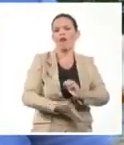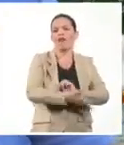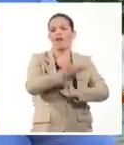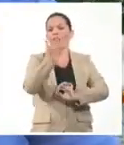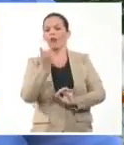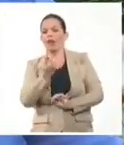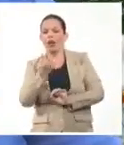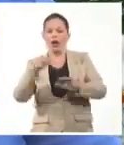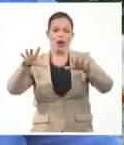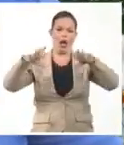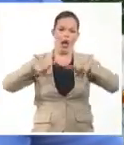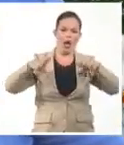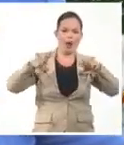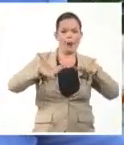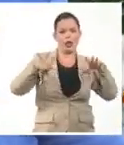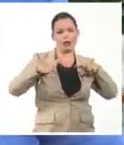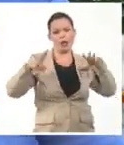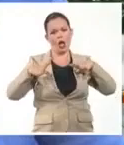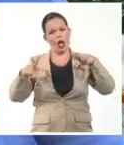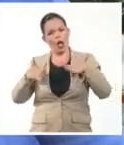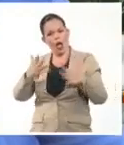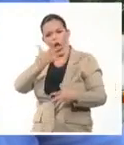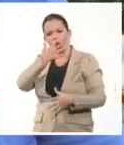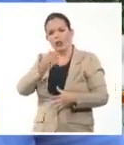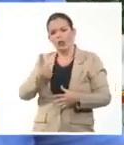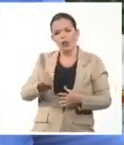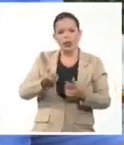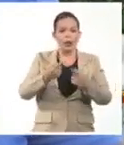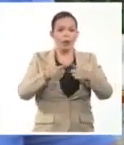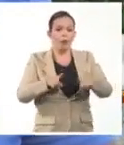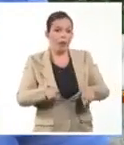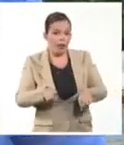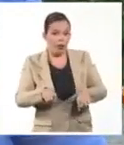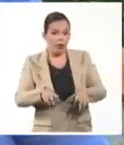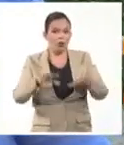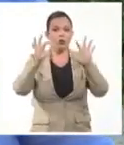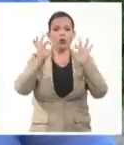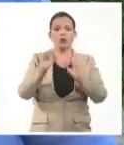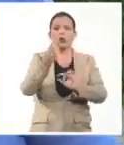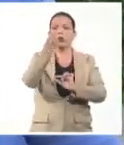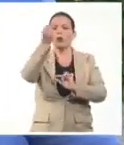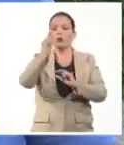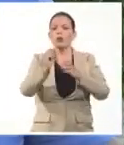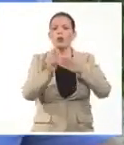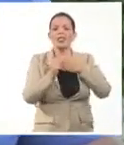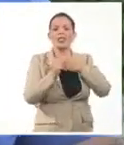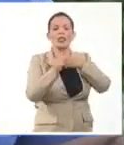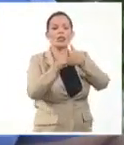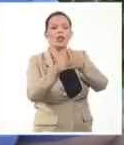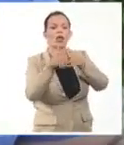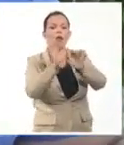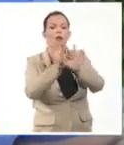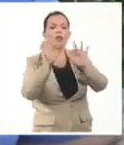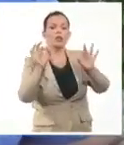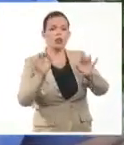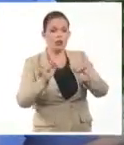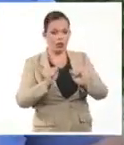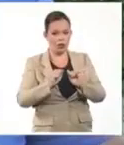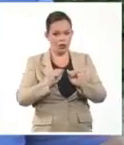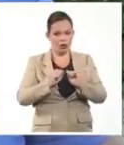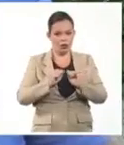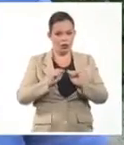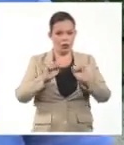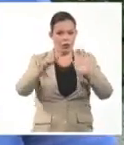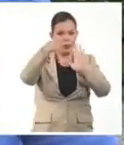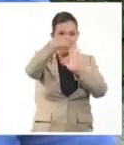todas estas opcionales que tenemos acá, pero todo va a ser siempre con servicio de guiado especializado, con capacidad de carga muy bien establecida